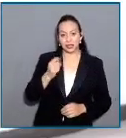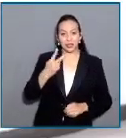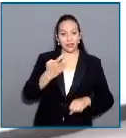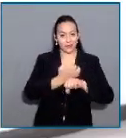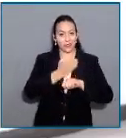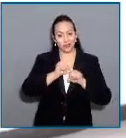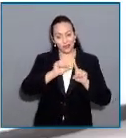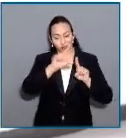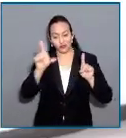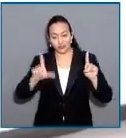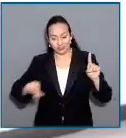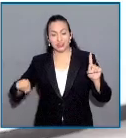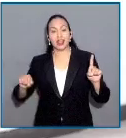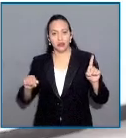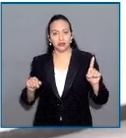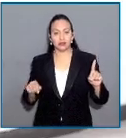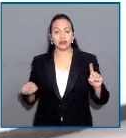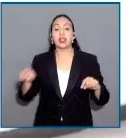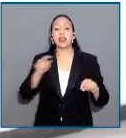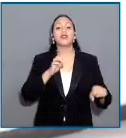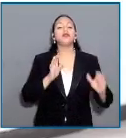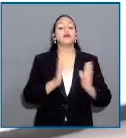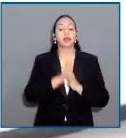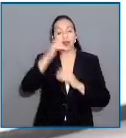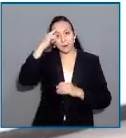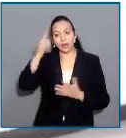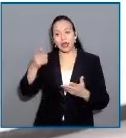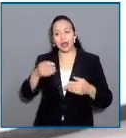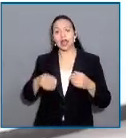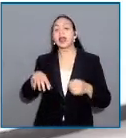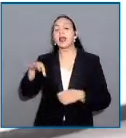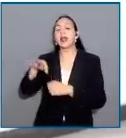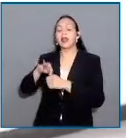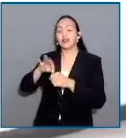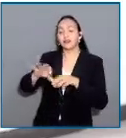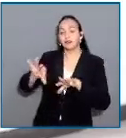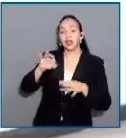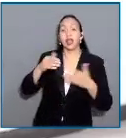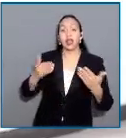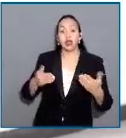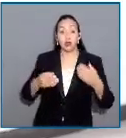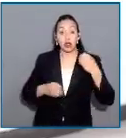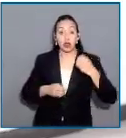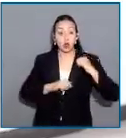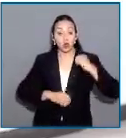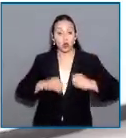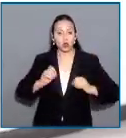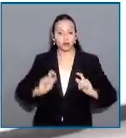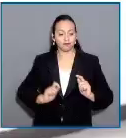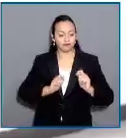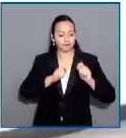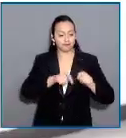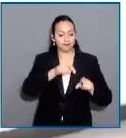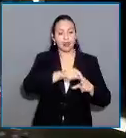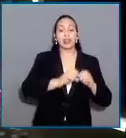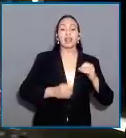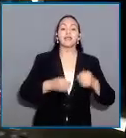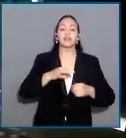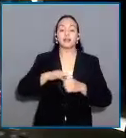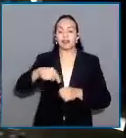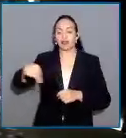ordinarias. Para la elección judicial, la cartografía electoral se integra a los distritos electorales judiciales. Ello,